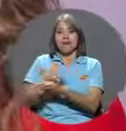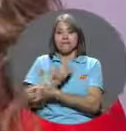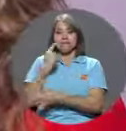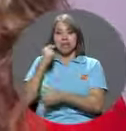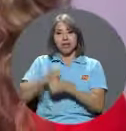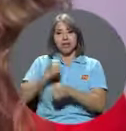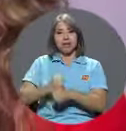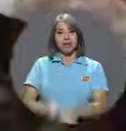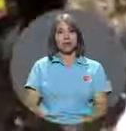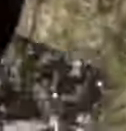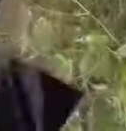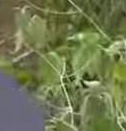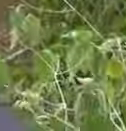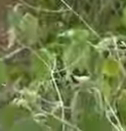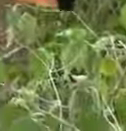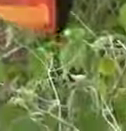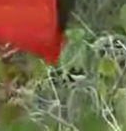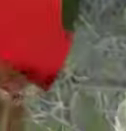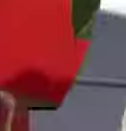para los trabajos y así.